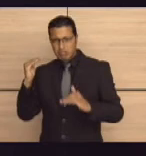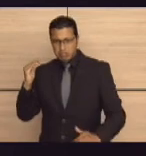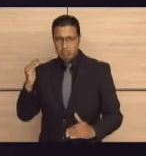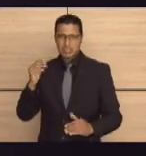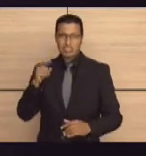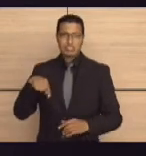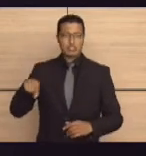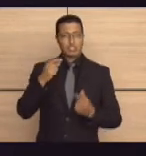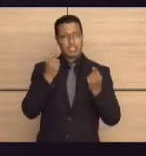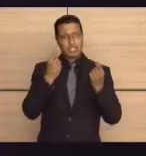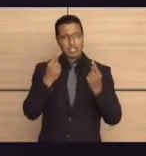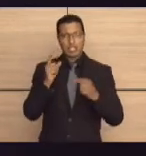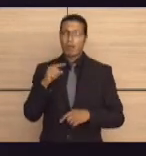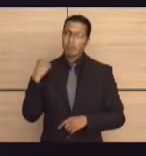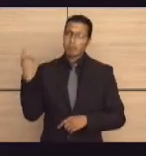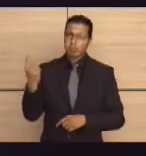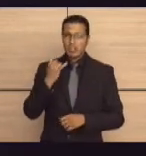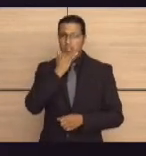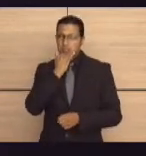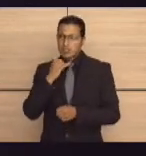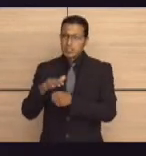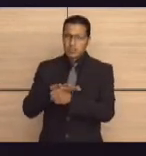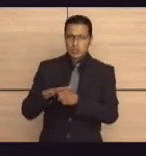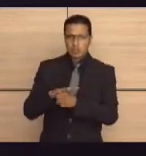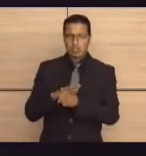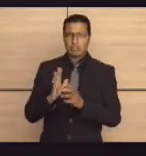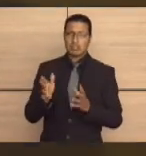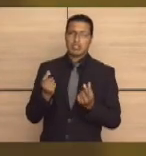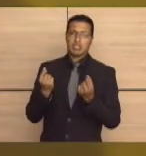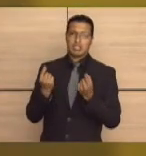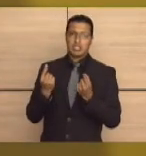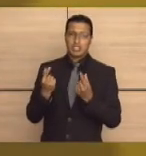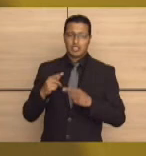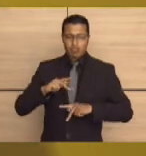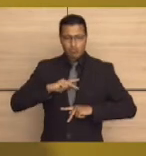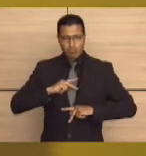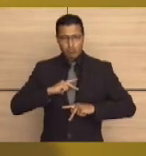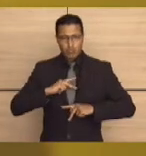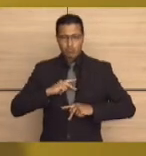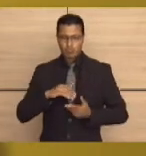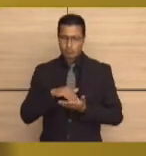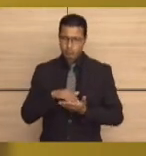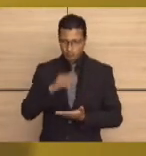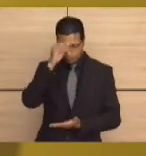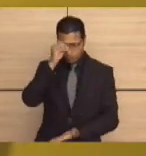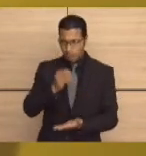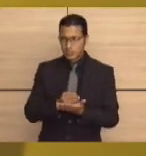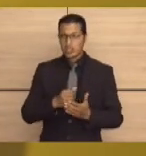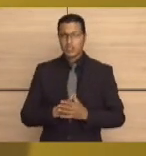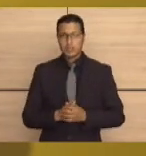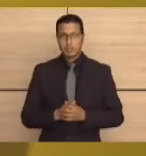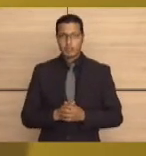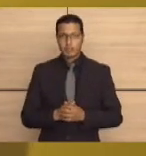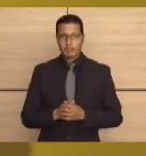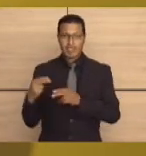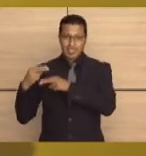entender el mundo a nuestro alrededor, nuestro papel en él, y así generar nuestra propia voz crítica. El estudiar la